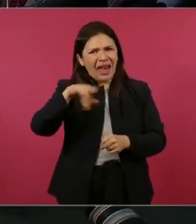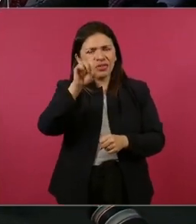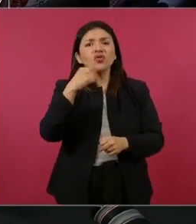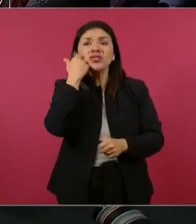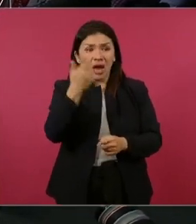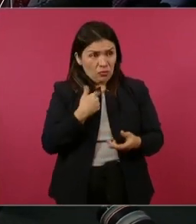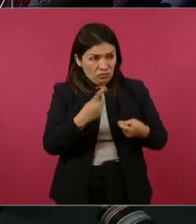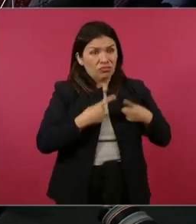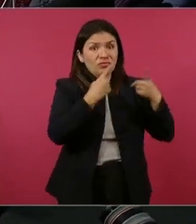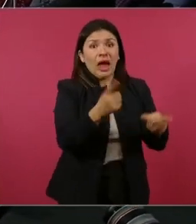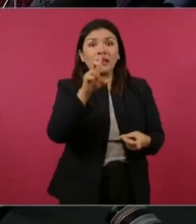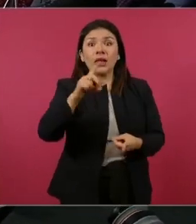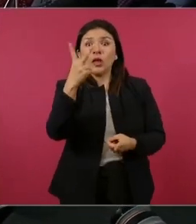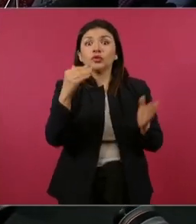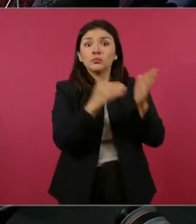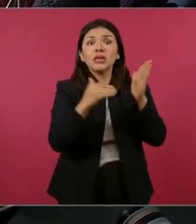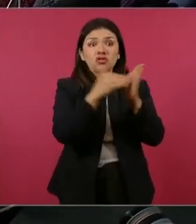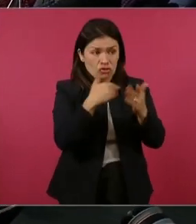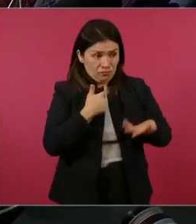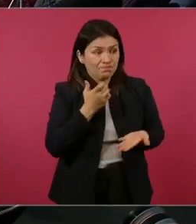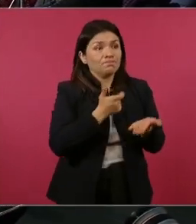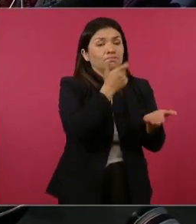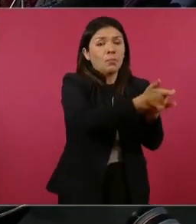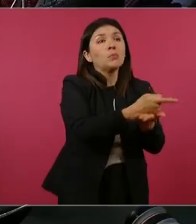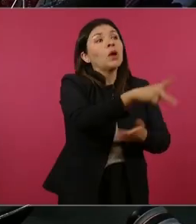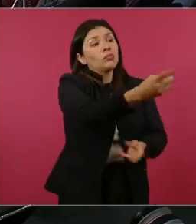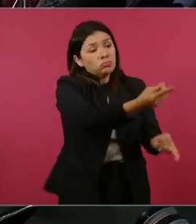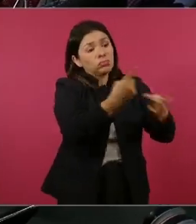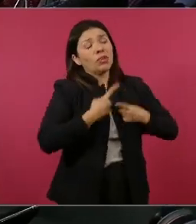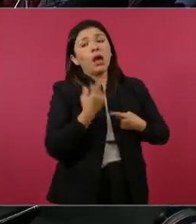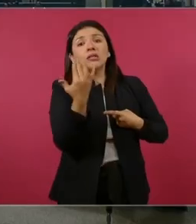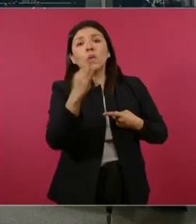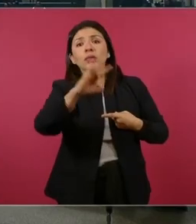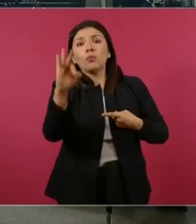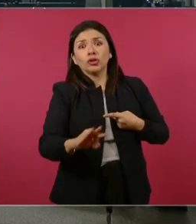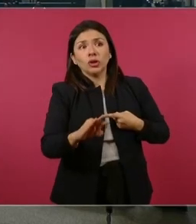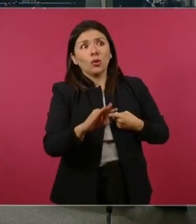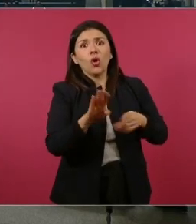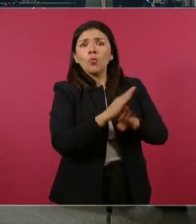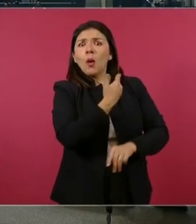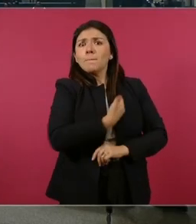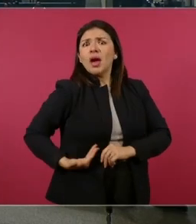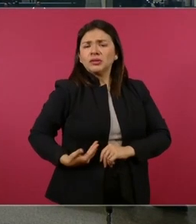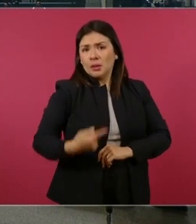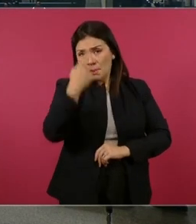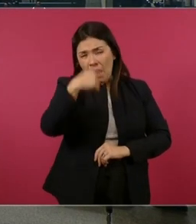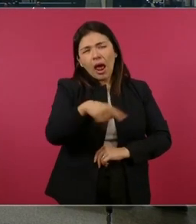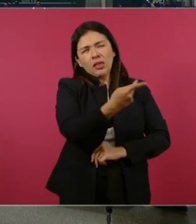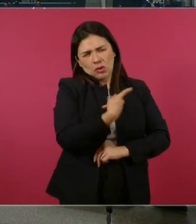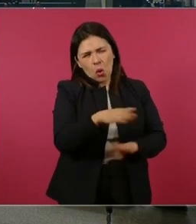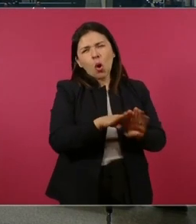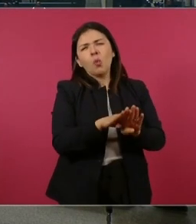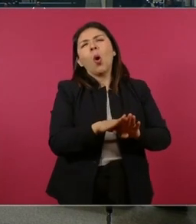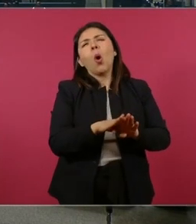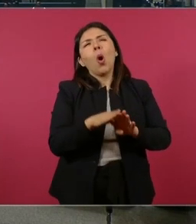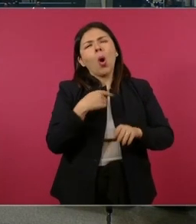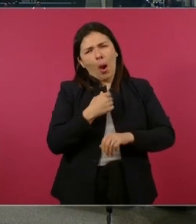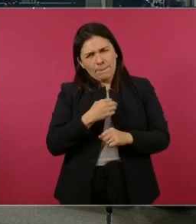32 millones de pesos, pero tenía que regresar el 50%, o sea, para que lo pudiera manejar discrecionalmente el